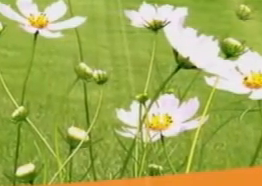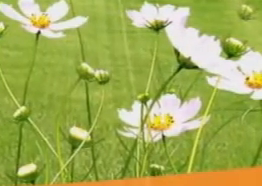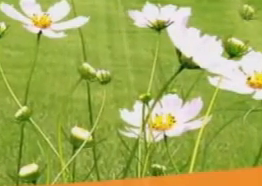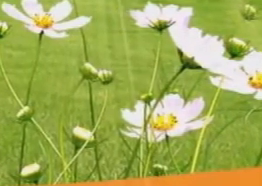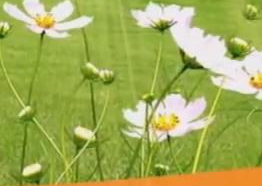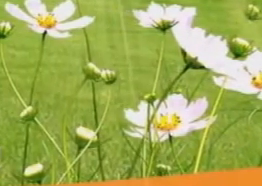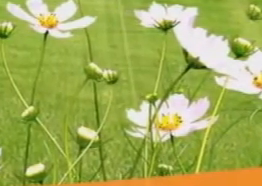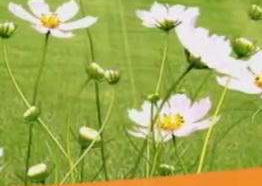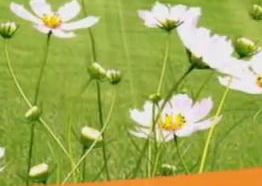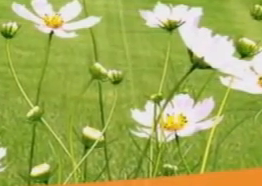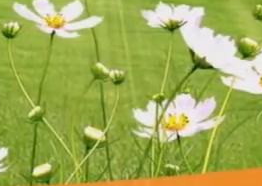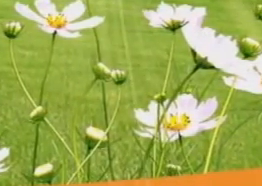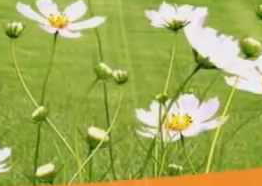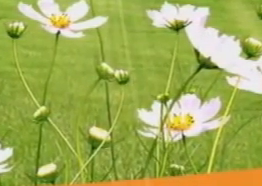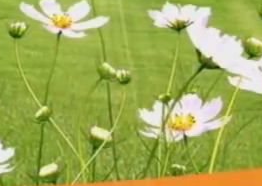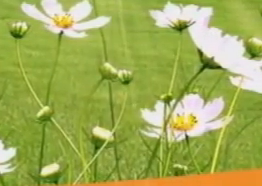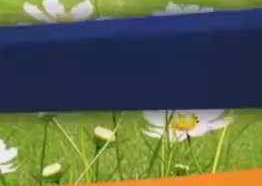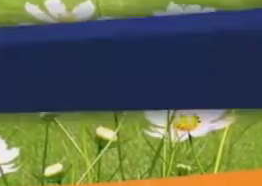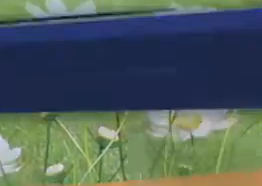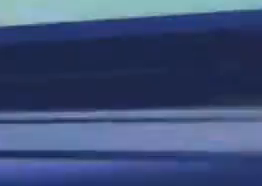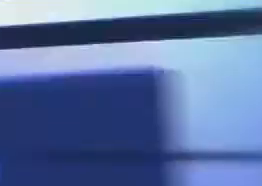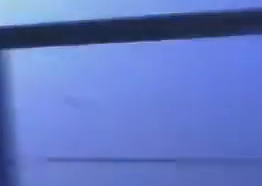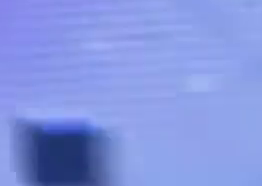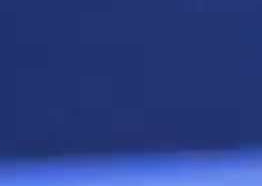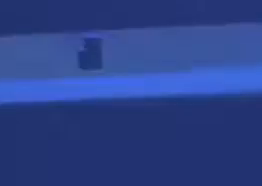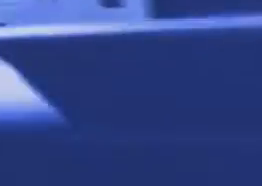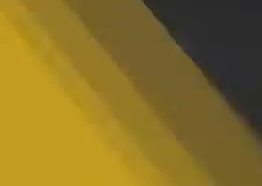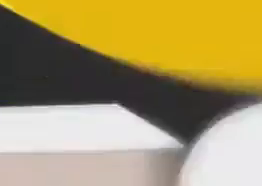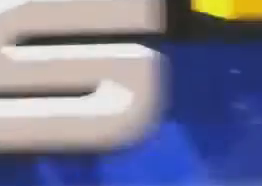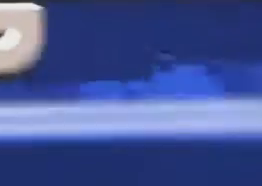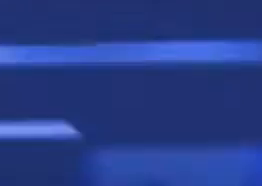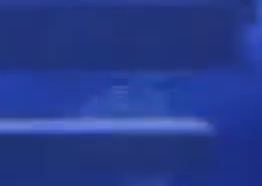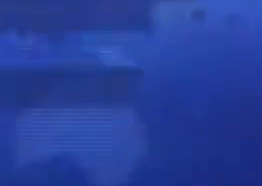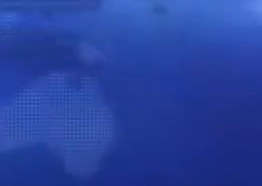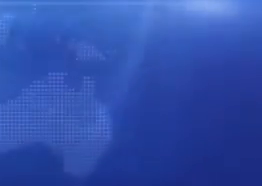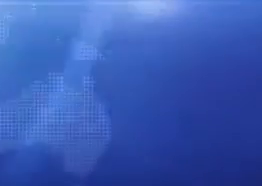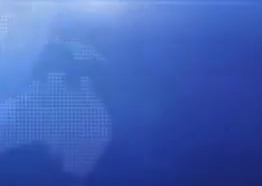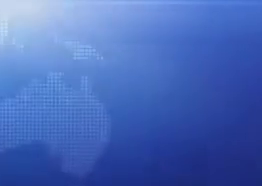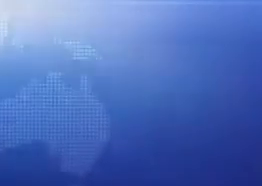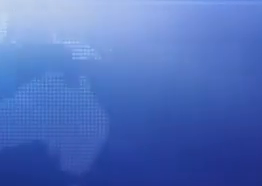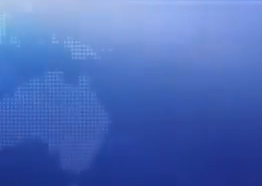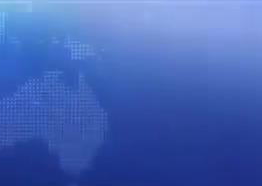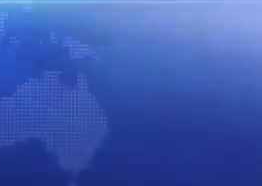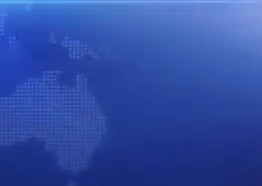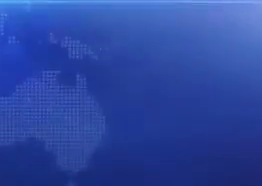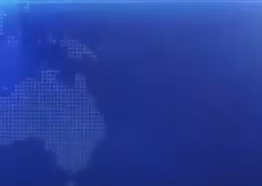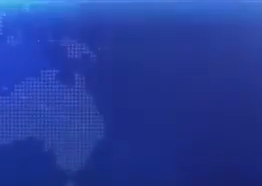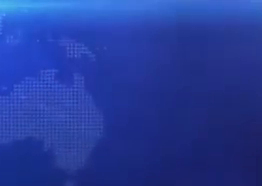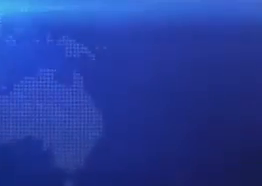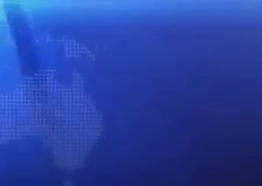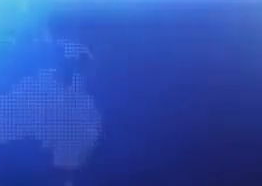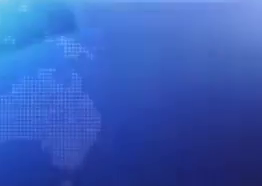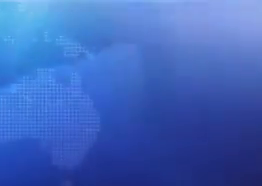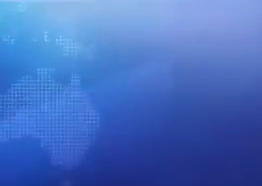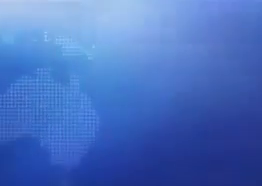Loma, Delicias, líder en limpieza. Enlace Noticias del fin de semana, lo que usted quiere ver.